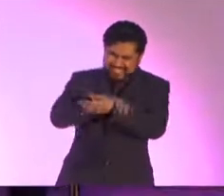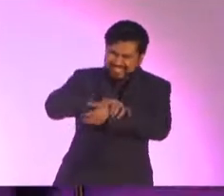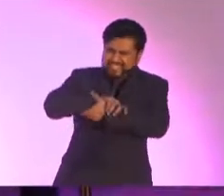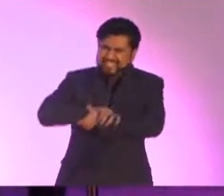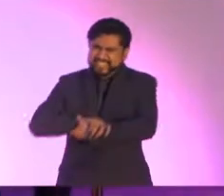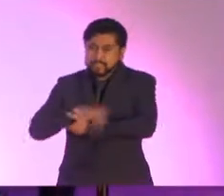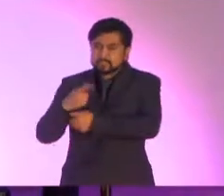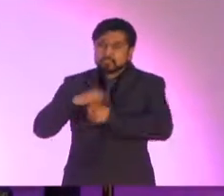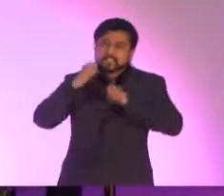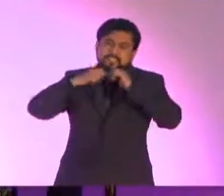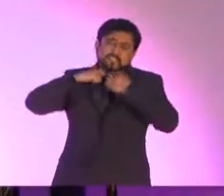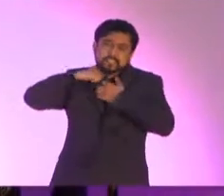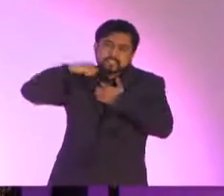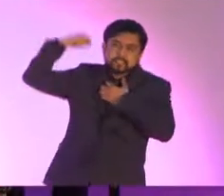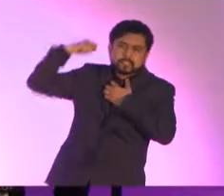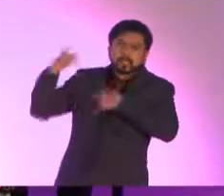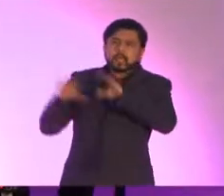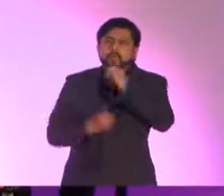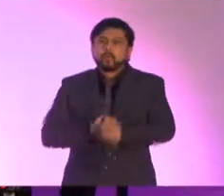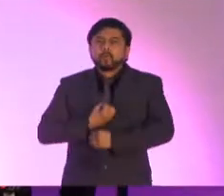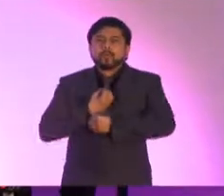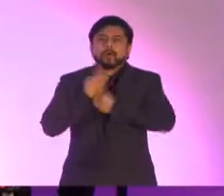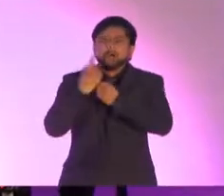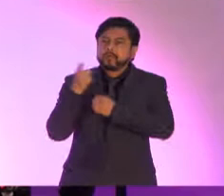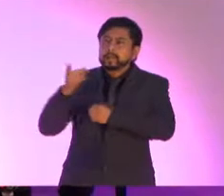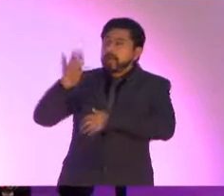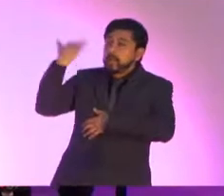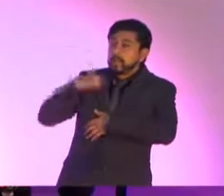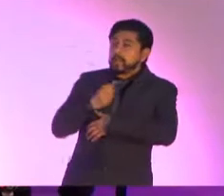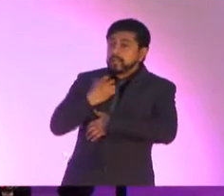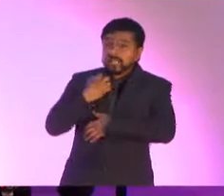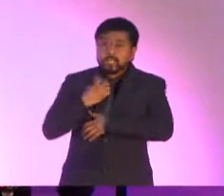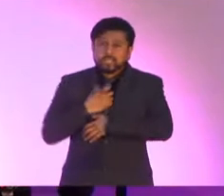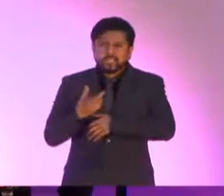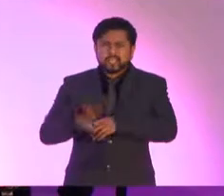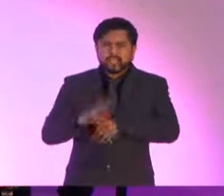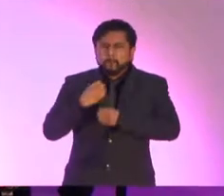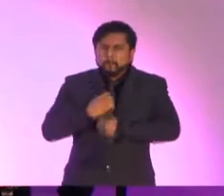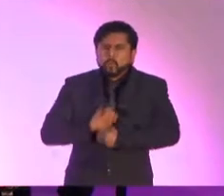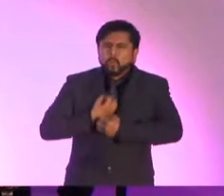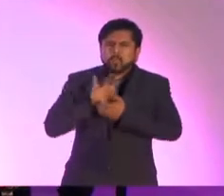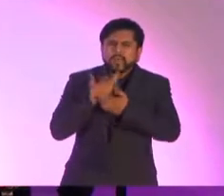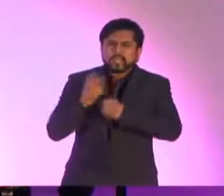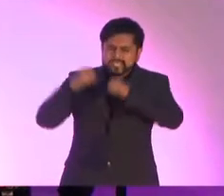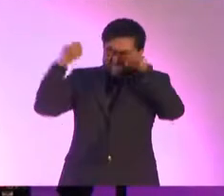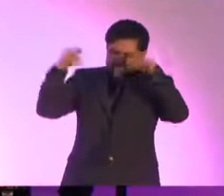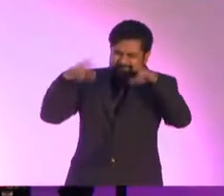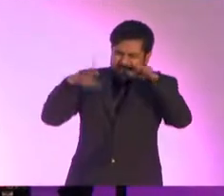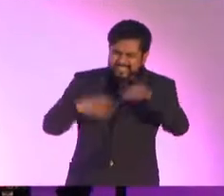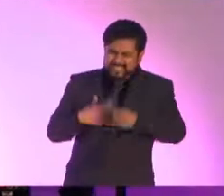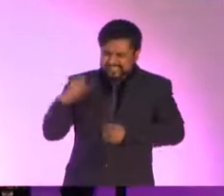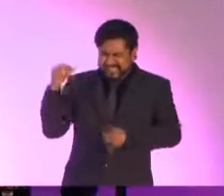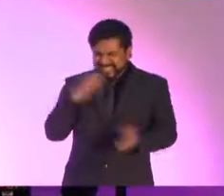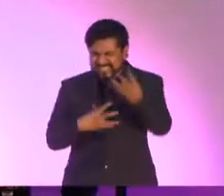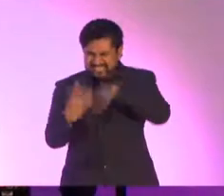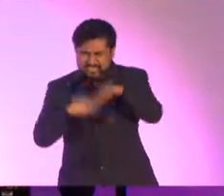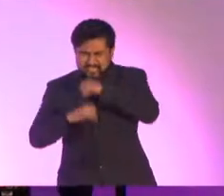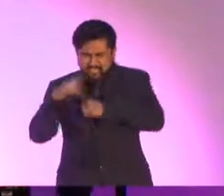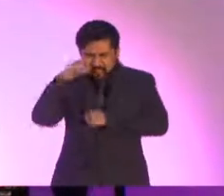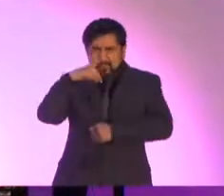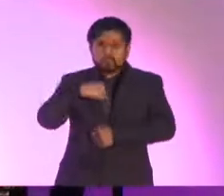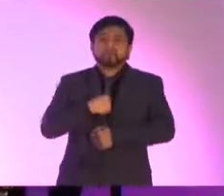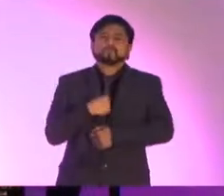una soga en el cuello. El poeta era poeta, el poeta tormenta, diluvio, tragedia. Era yo el